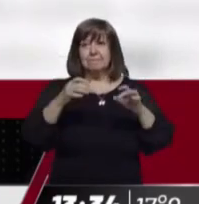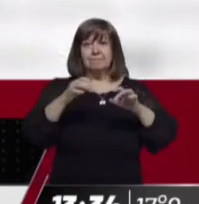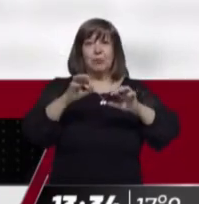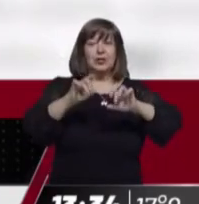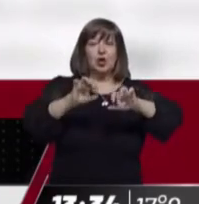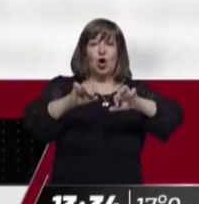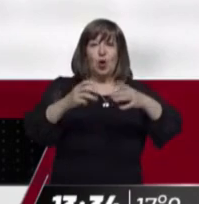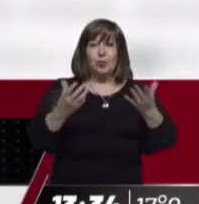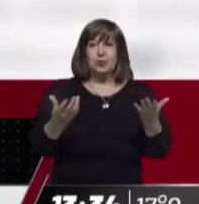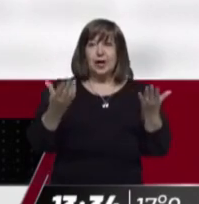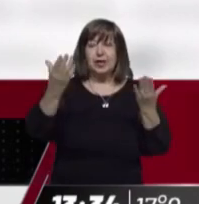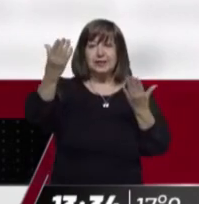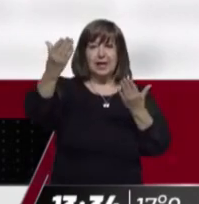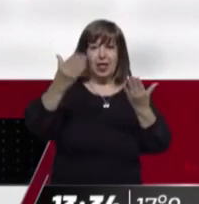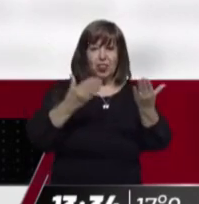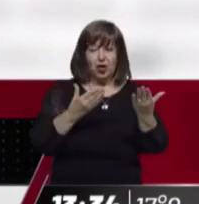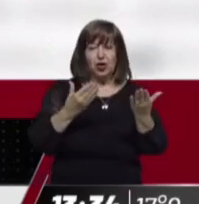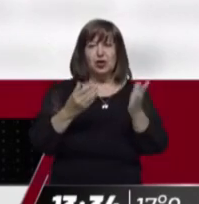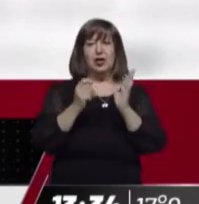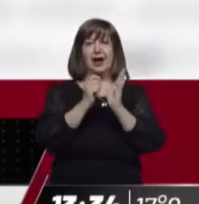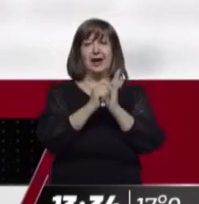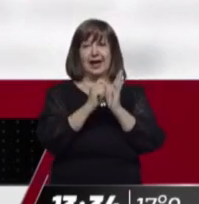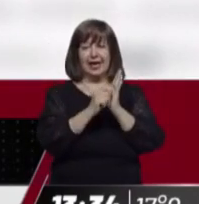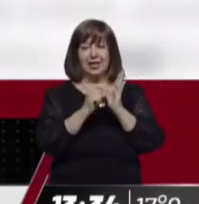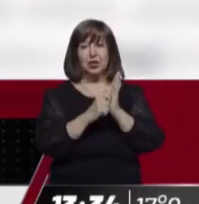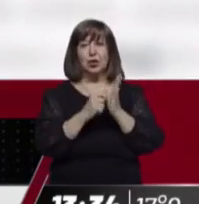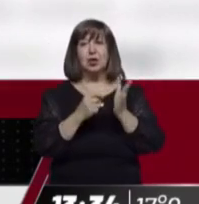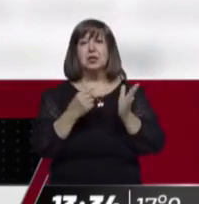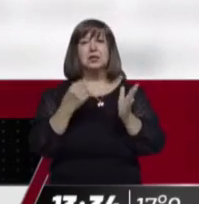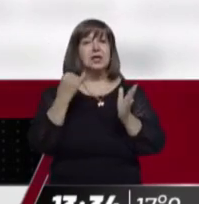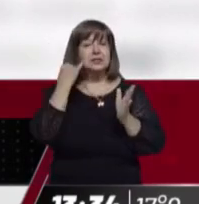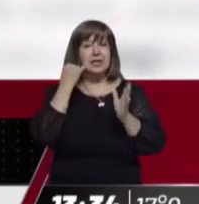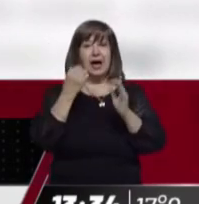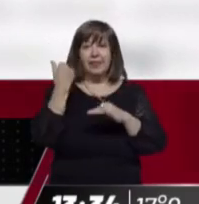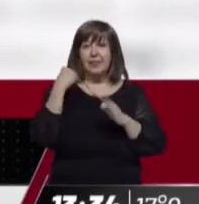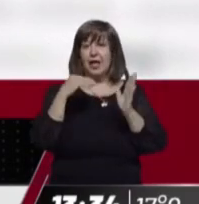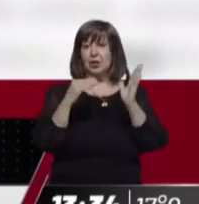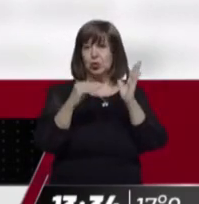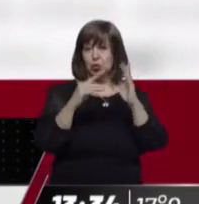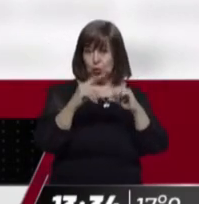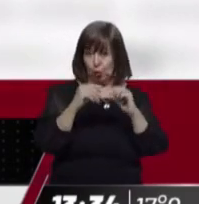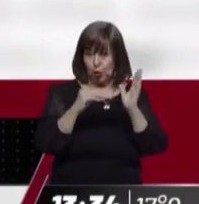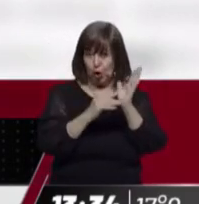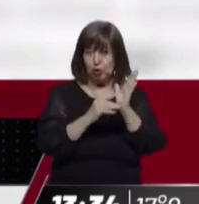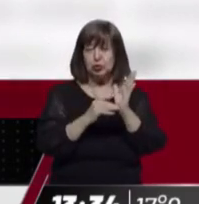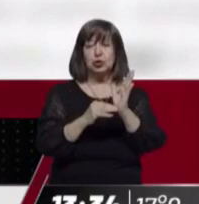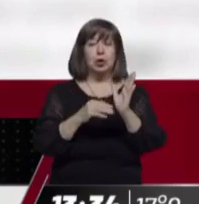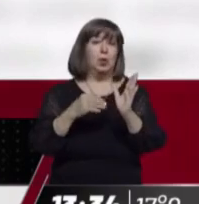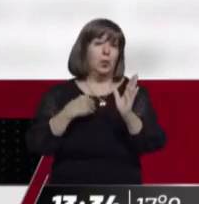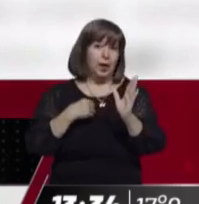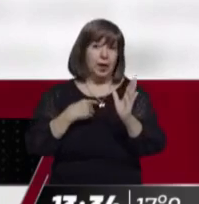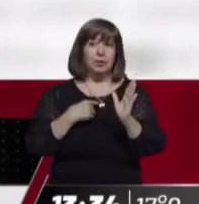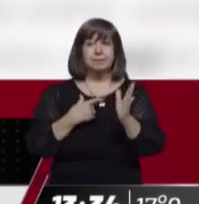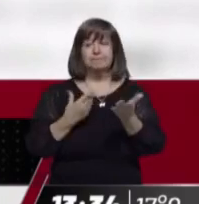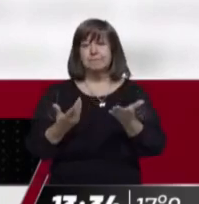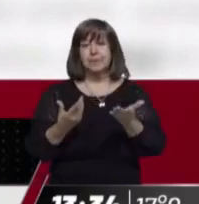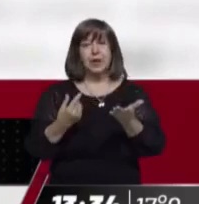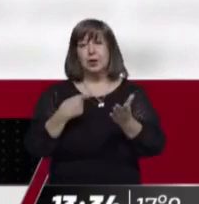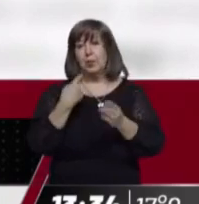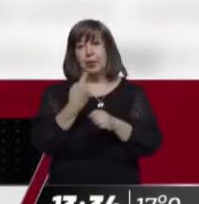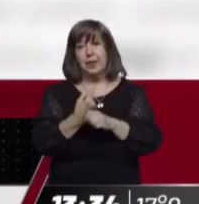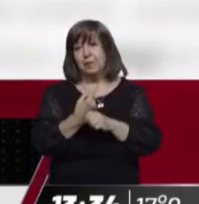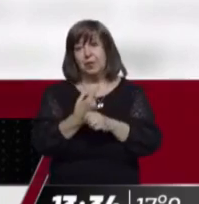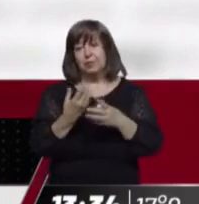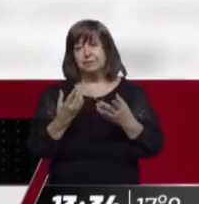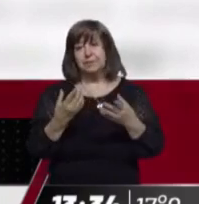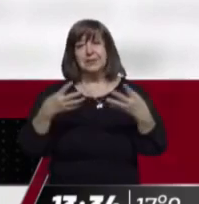ese plazo para que no haya inconveniente. Y respecto de los turnos, como le digo, nosotros como mandatarios no podemos sacar. Es una